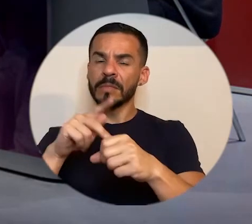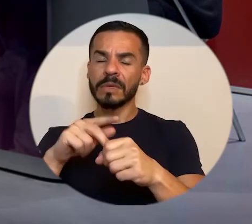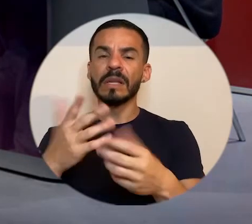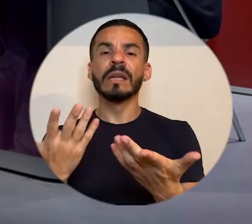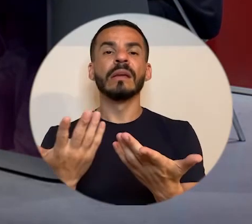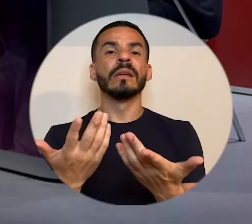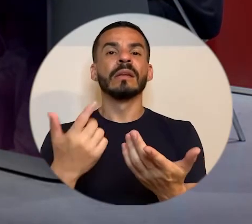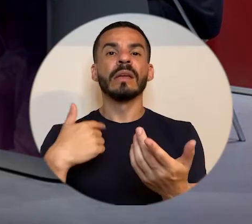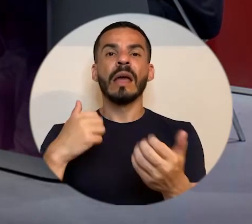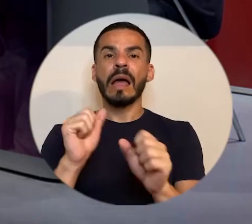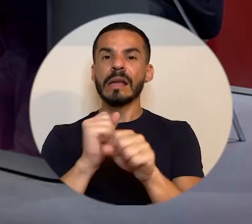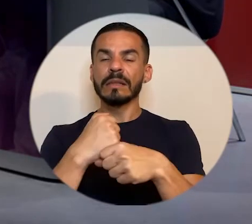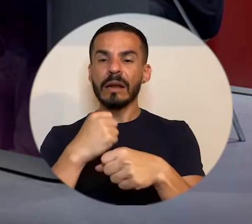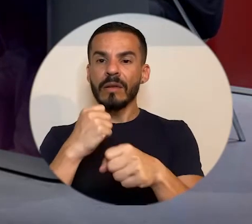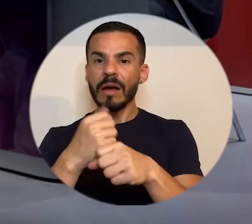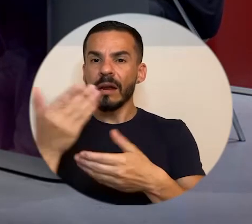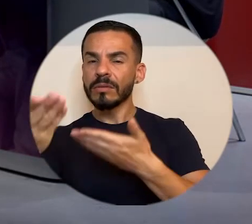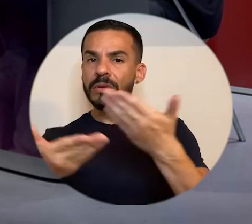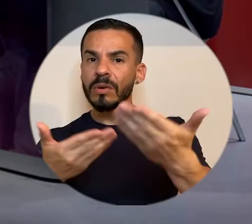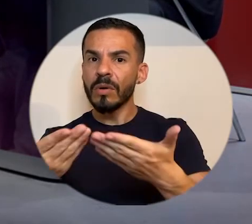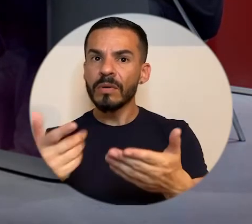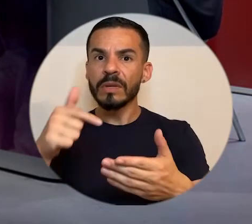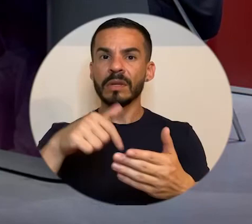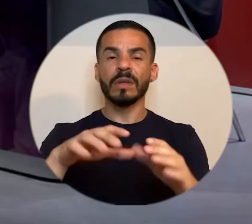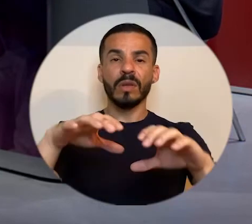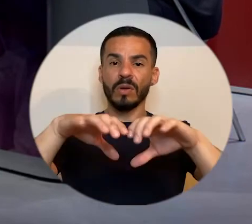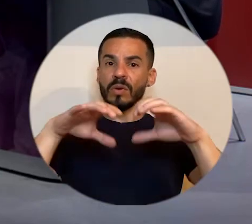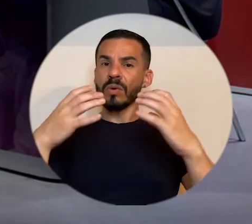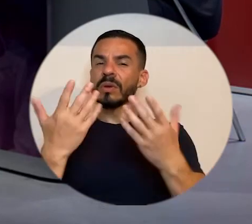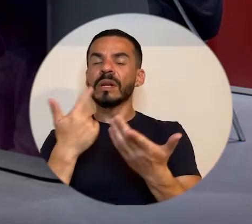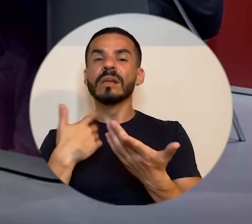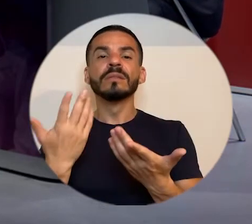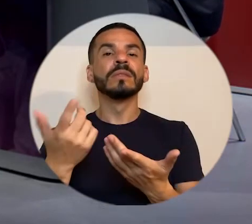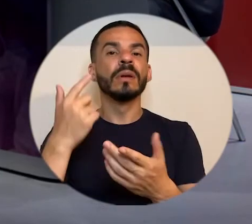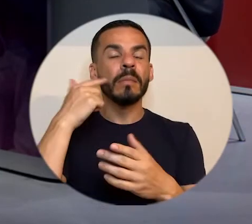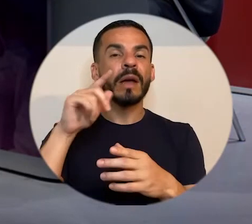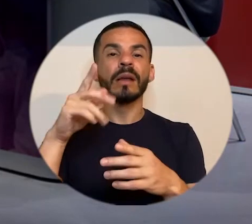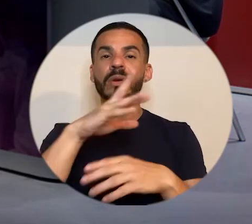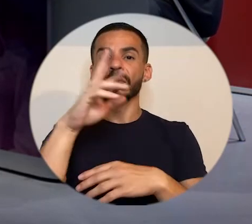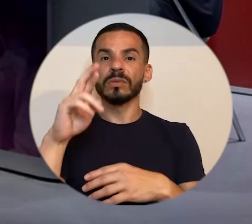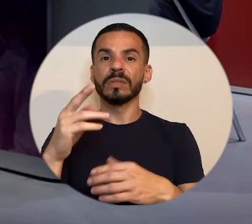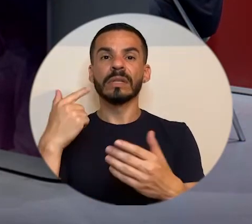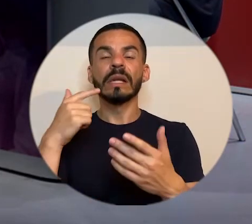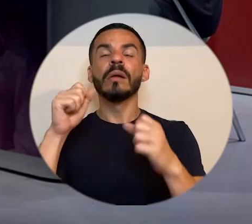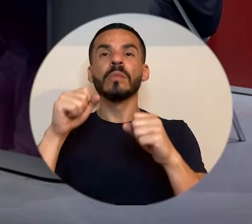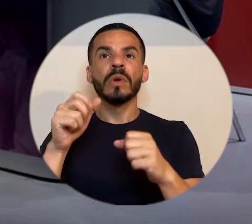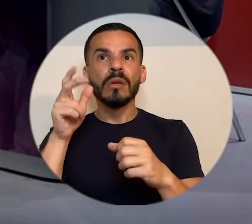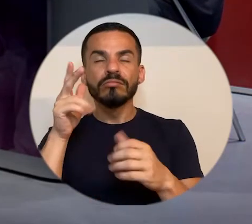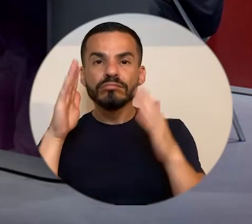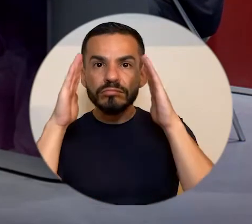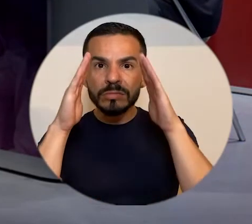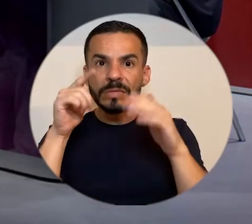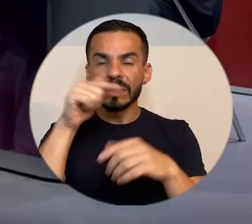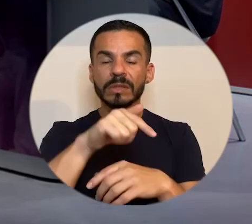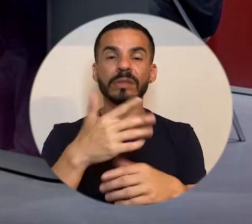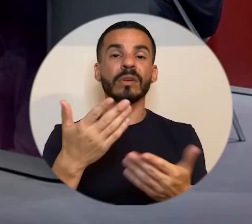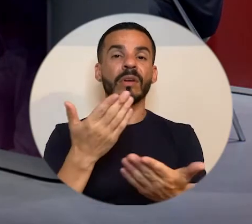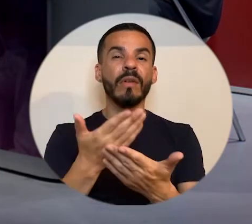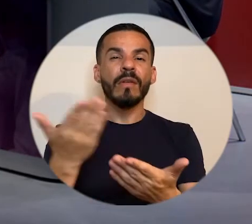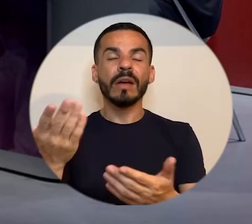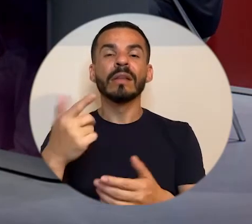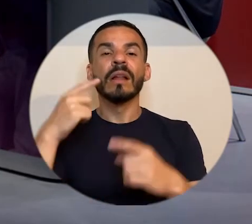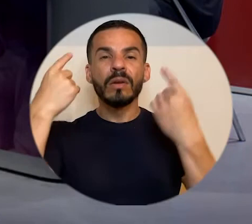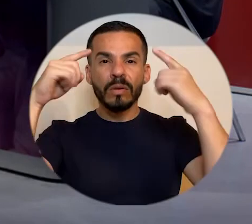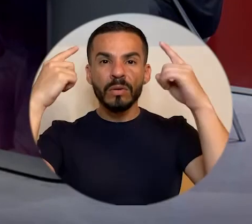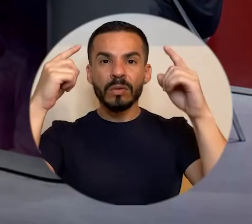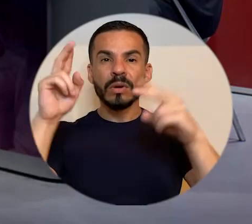hacer lobby hasta en el Congreso, hacer lobby en diferentes partes para que Costa Rica sea escuchada. Y con un factor,